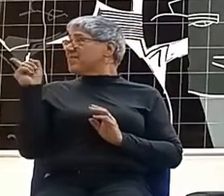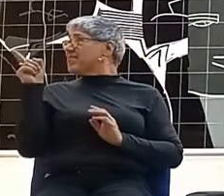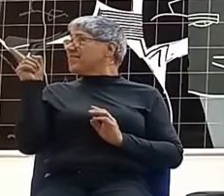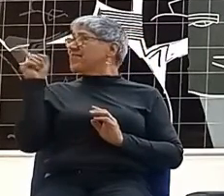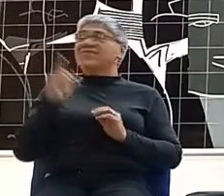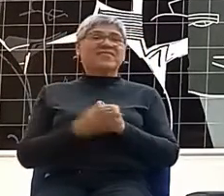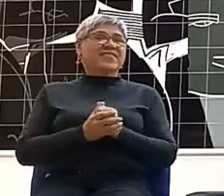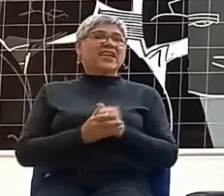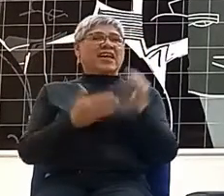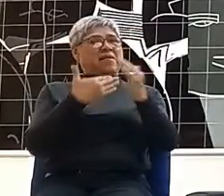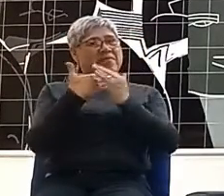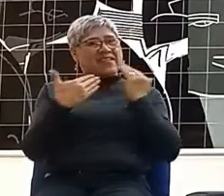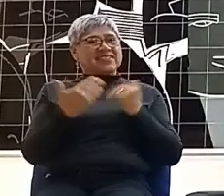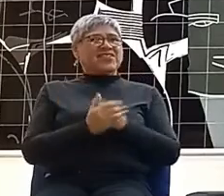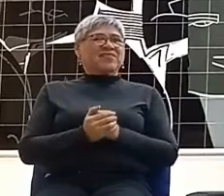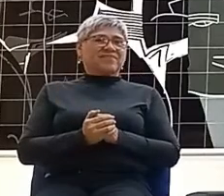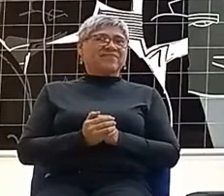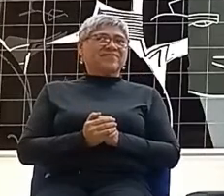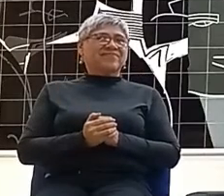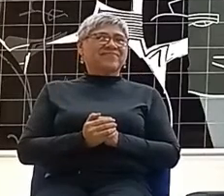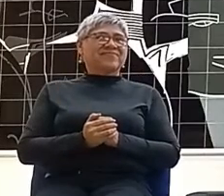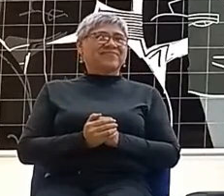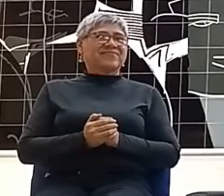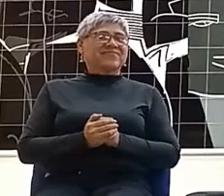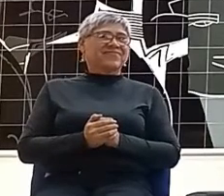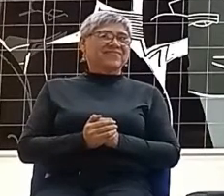esta invitación.